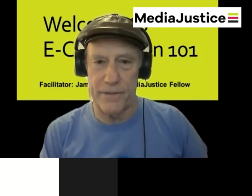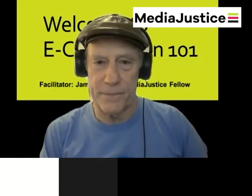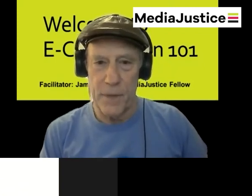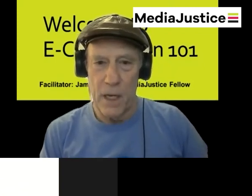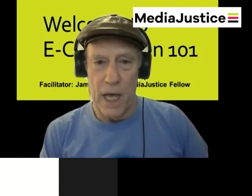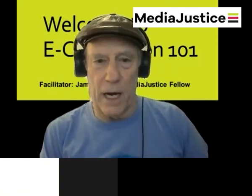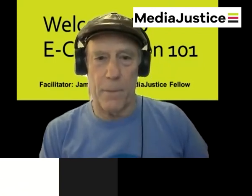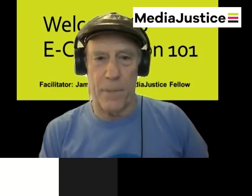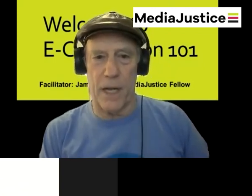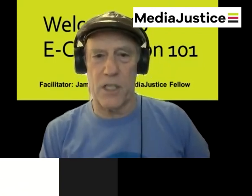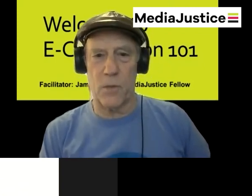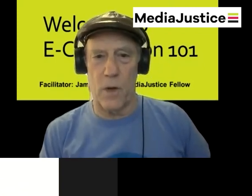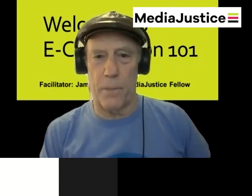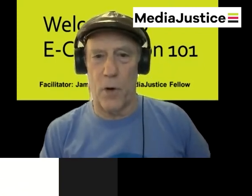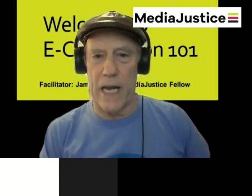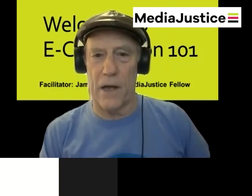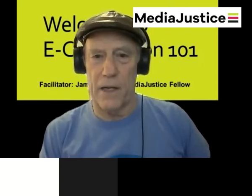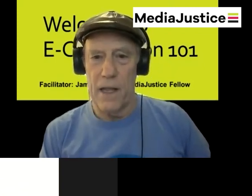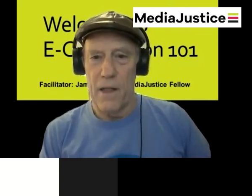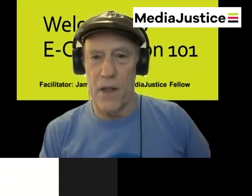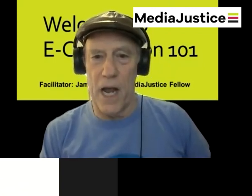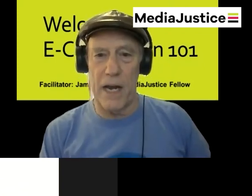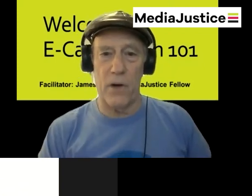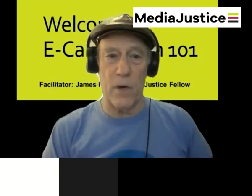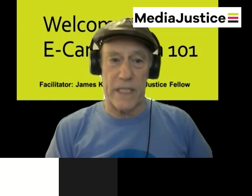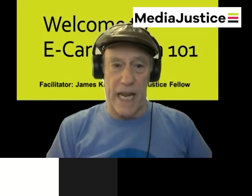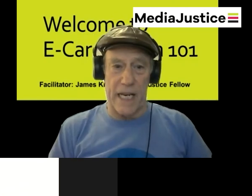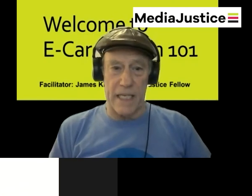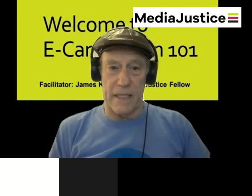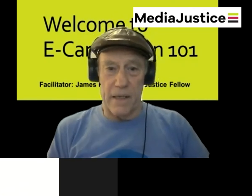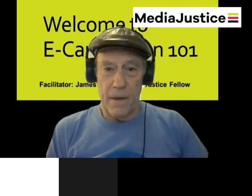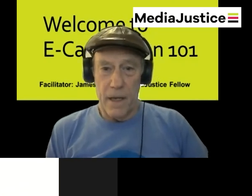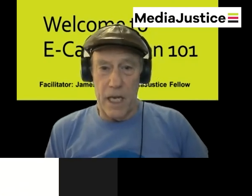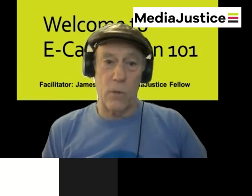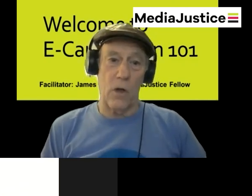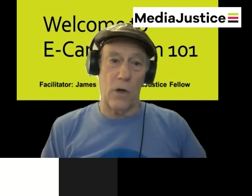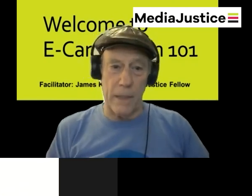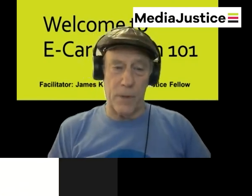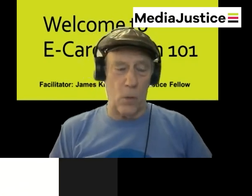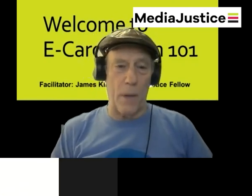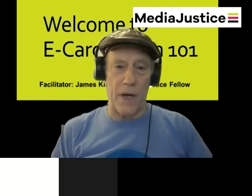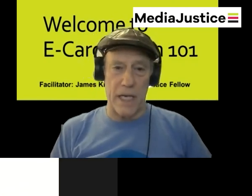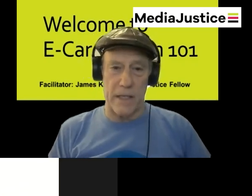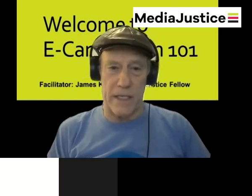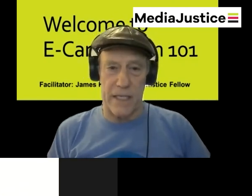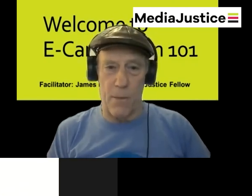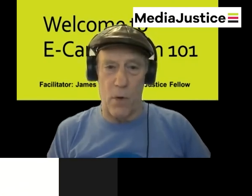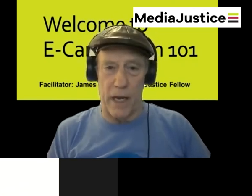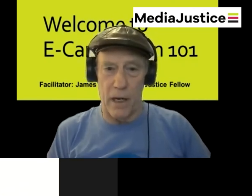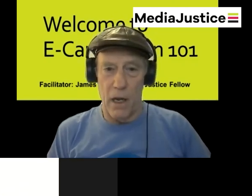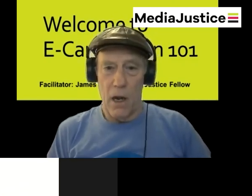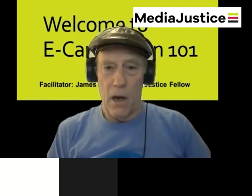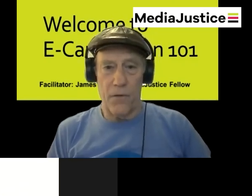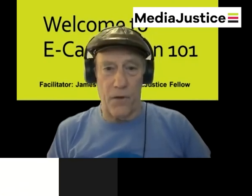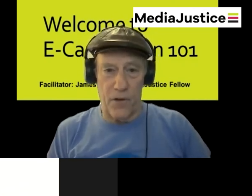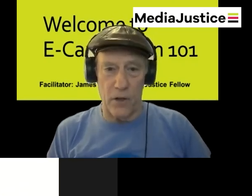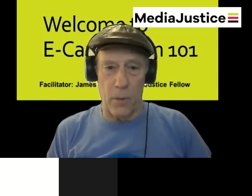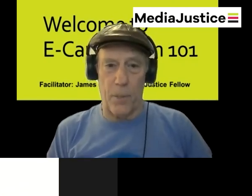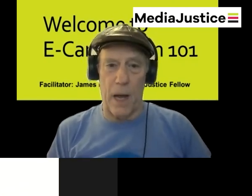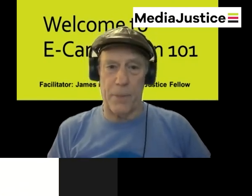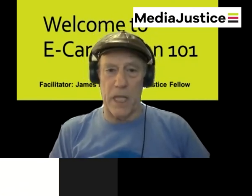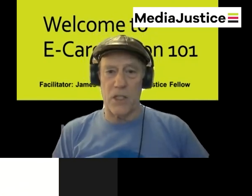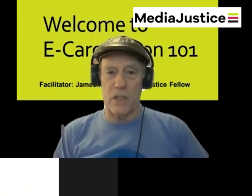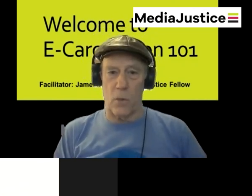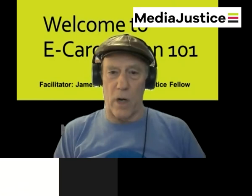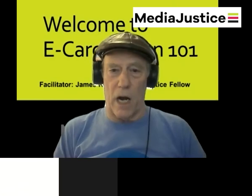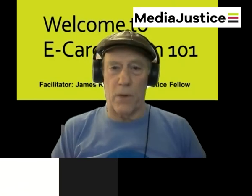si nuestra función de GPS está prendida o apagada. Y no todo el data de la gente, no